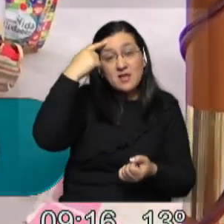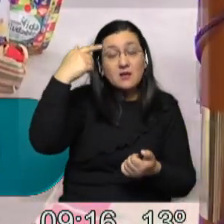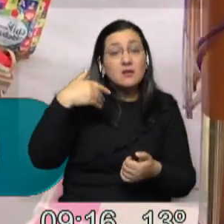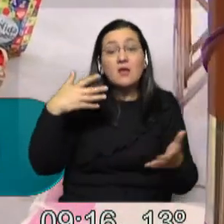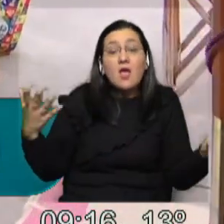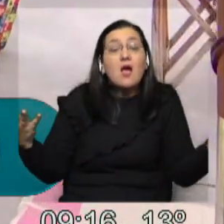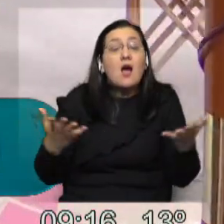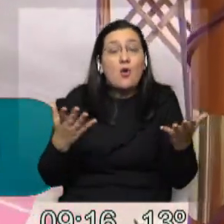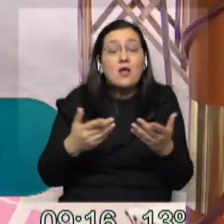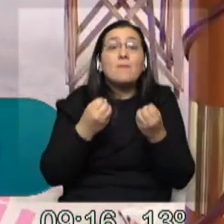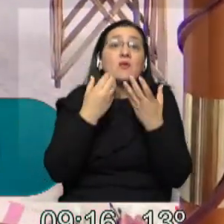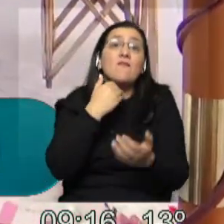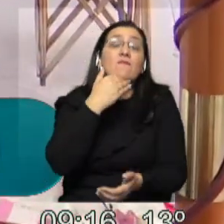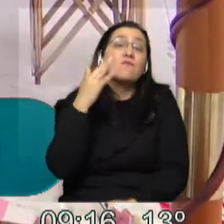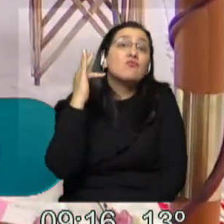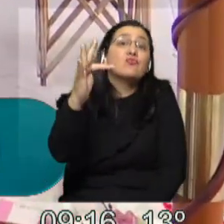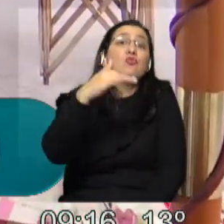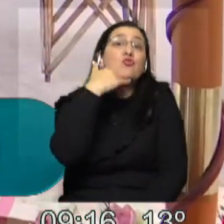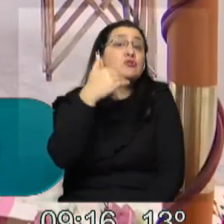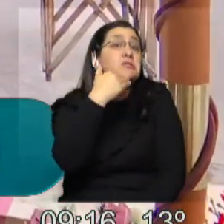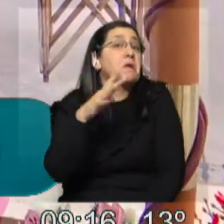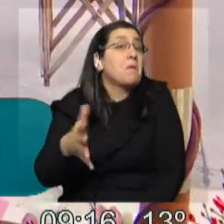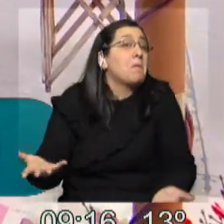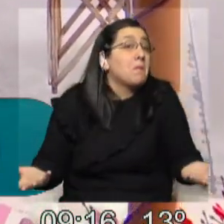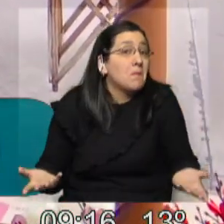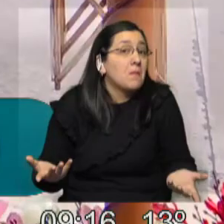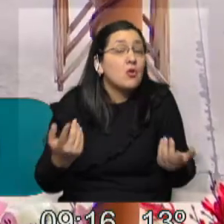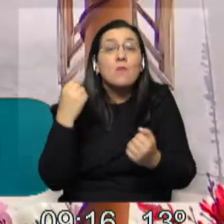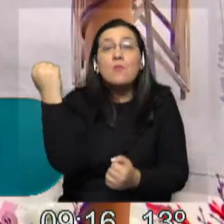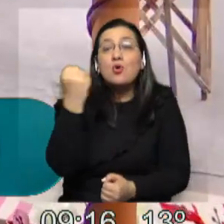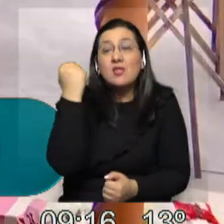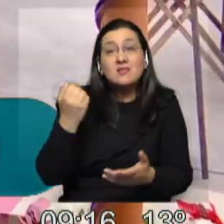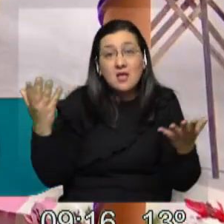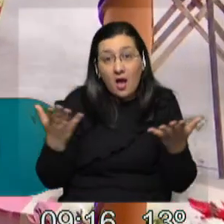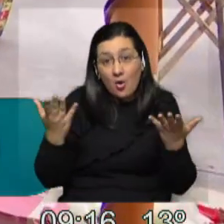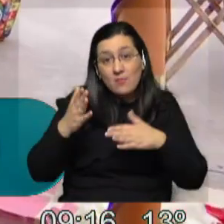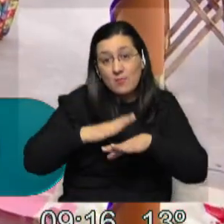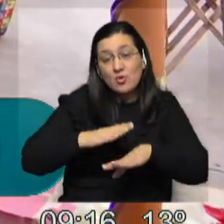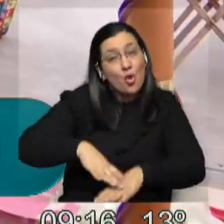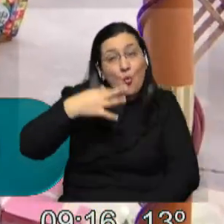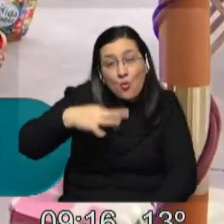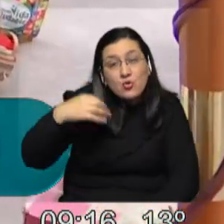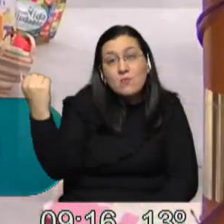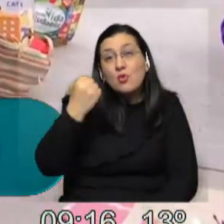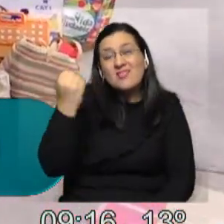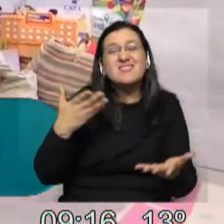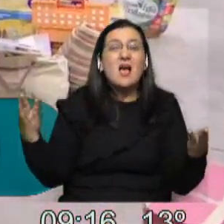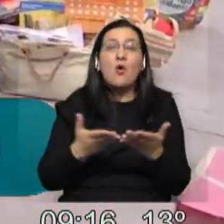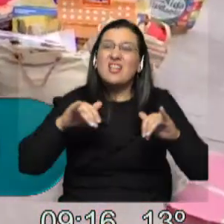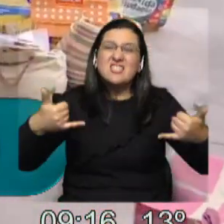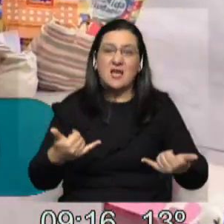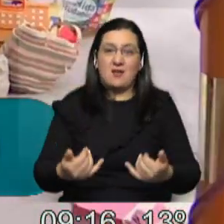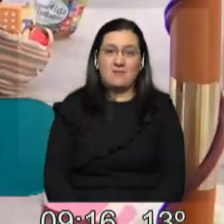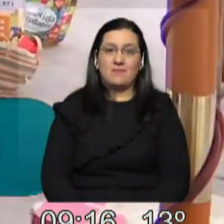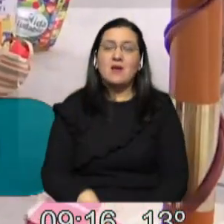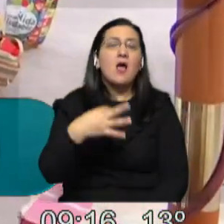Sí, el futuro no está escrito, no sabemos lo que va a pasar. O sea que es ahora el momento. Esto es lo único que existe. Qué lindo. Ahí va. Esto es la